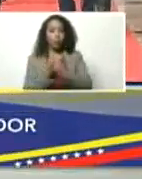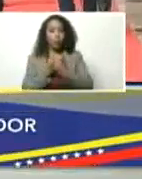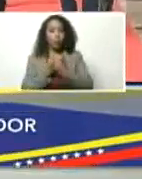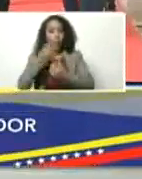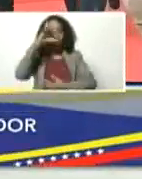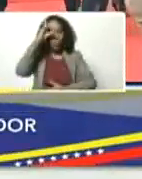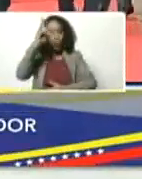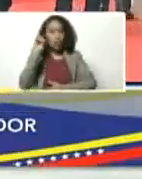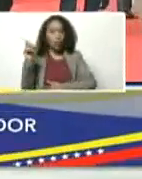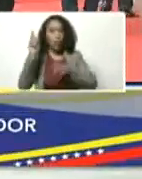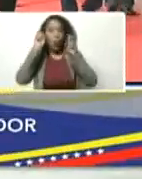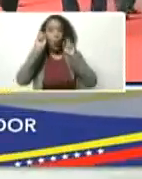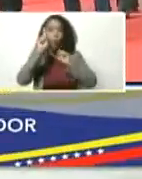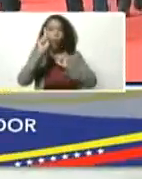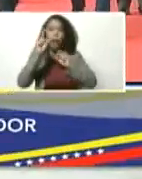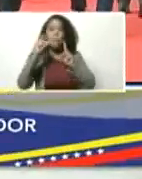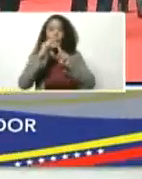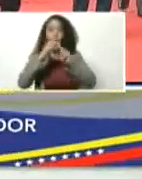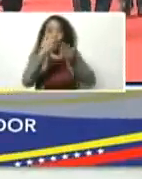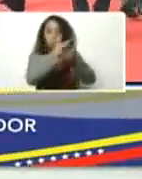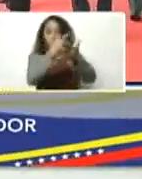un concepto.